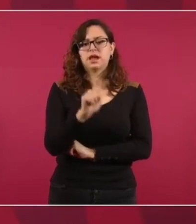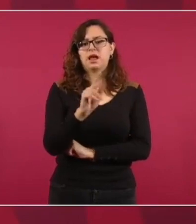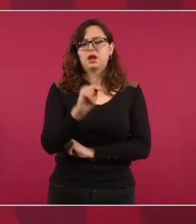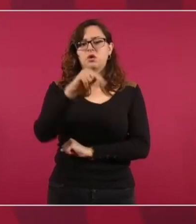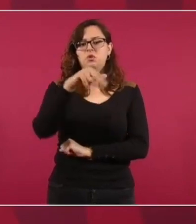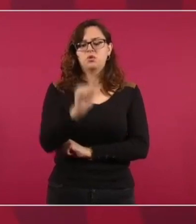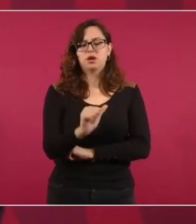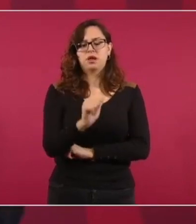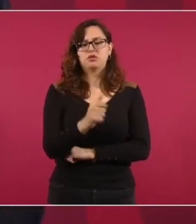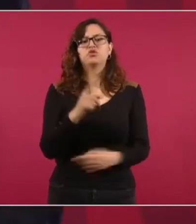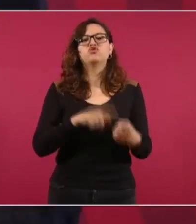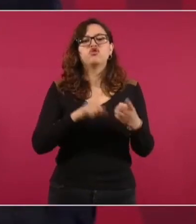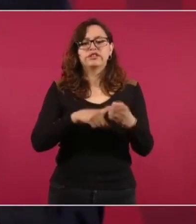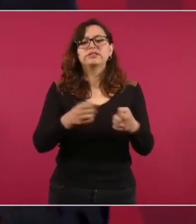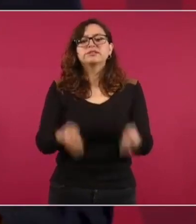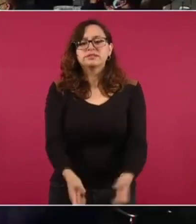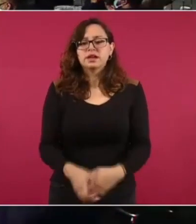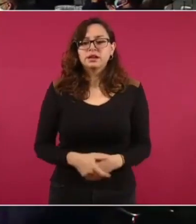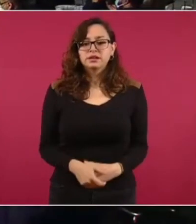por proteger